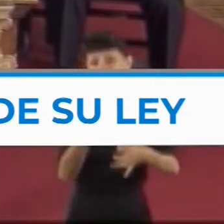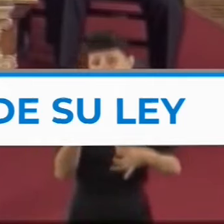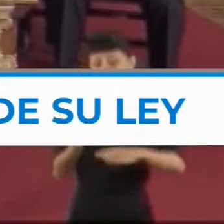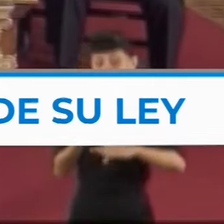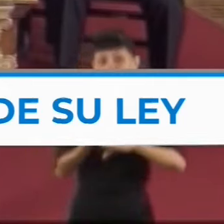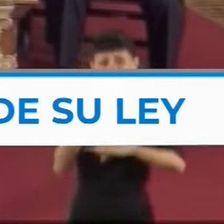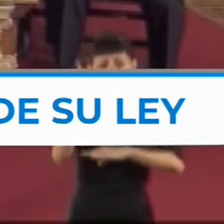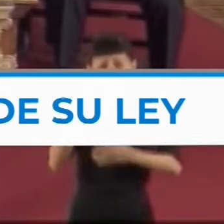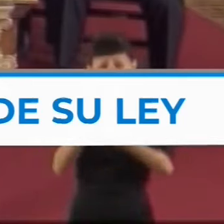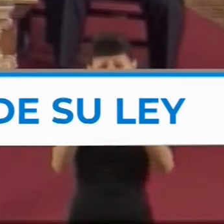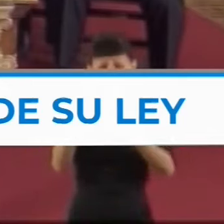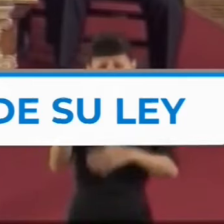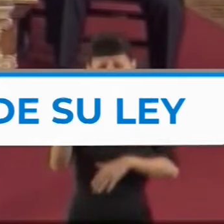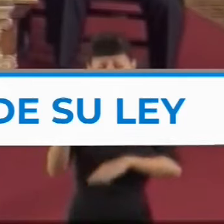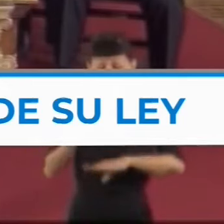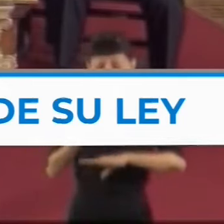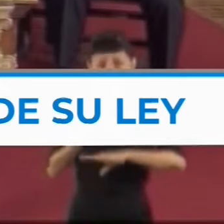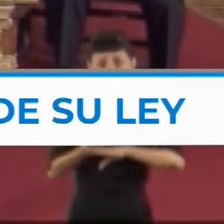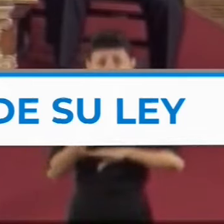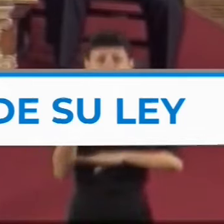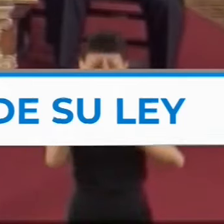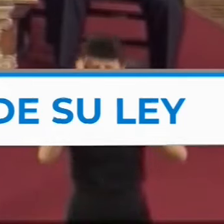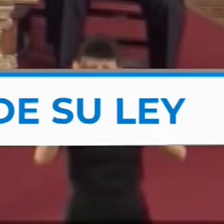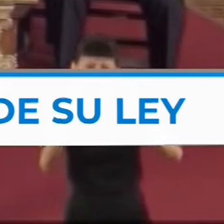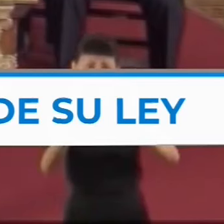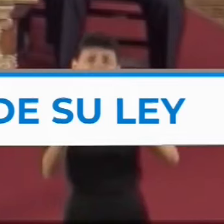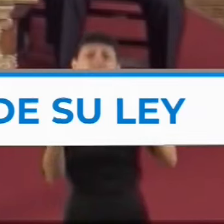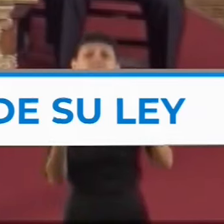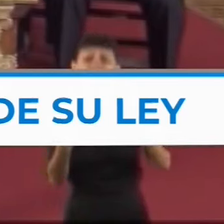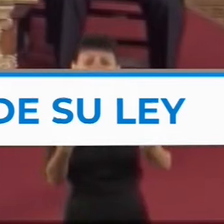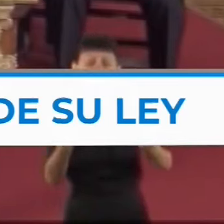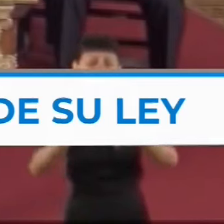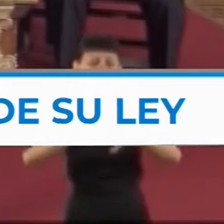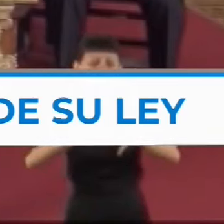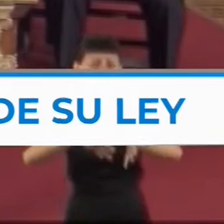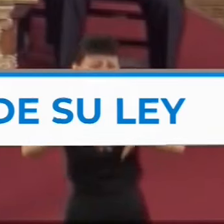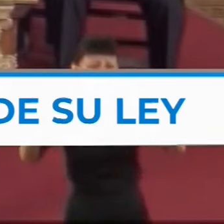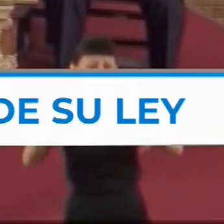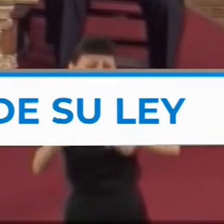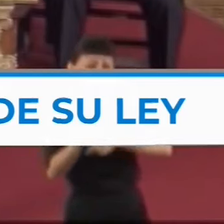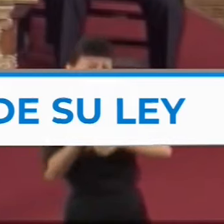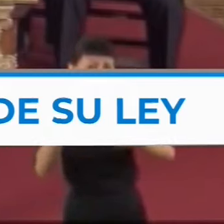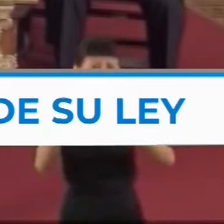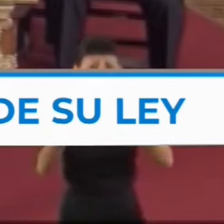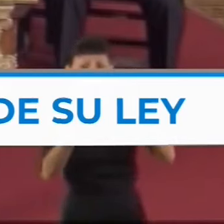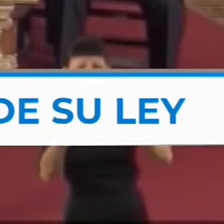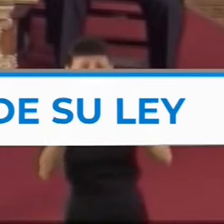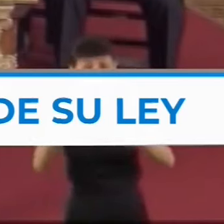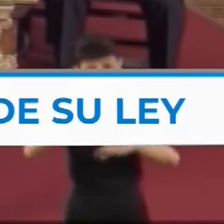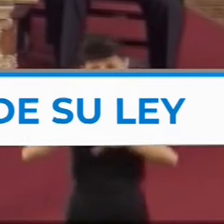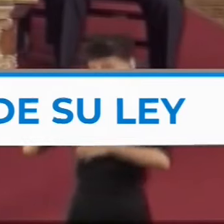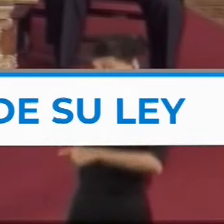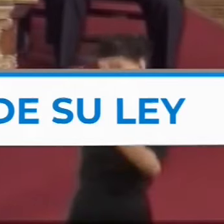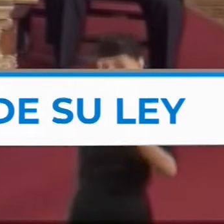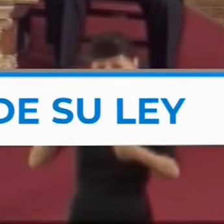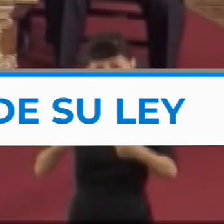cerrar el Instituto Nacional contra la Discriminación, por poner un ejemplo. El proyecto también plantea una lista reducida de empresas estatales que